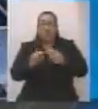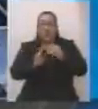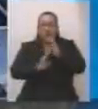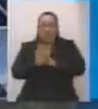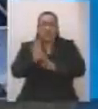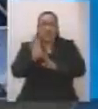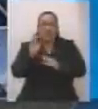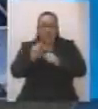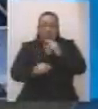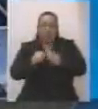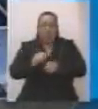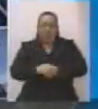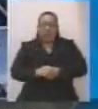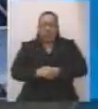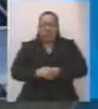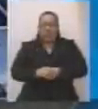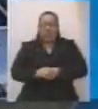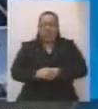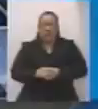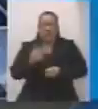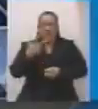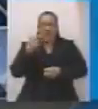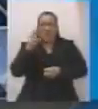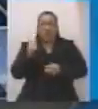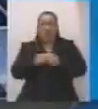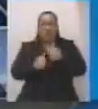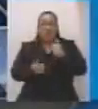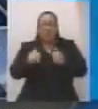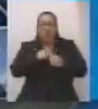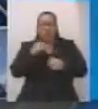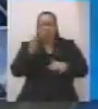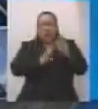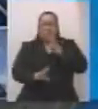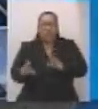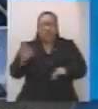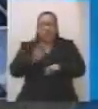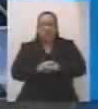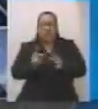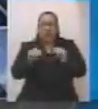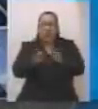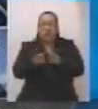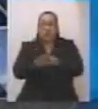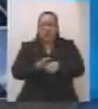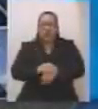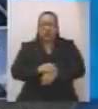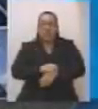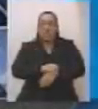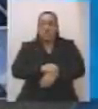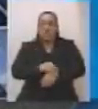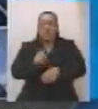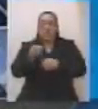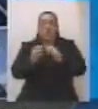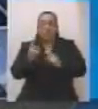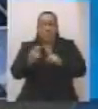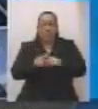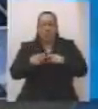parece que hay básicamente tres razones por las cuales nos debemos preocupar acerca de la desigualdad en las economías emergentes. En